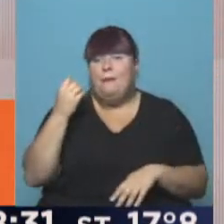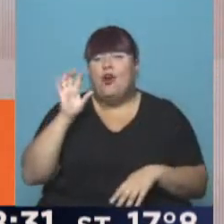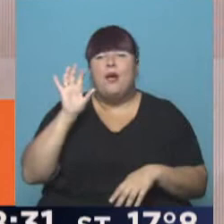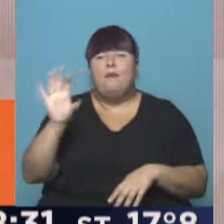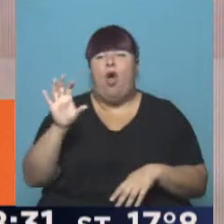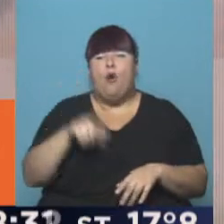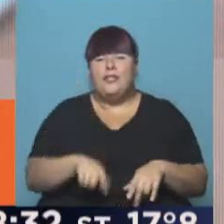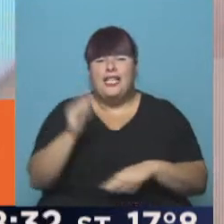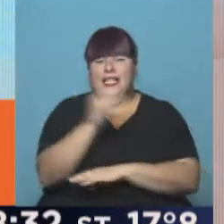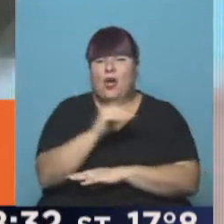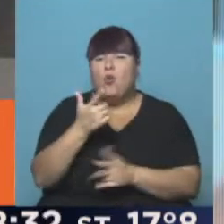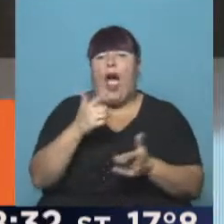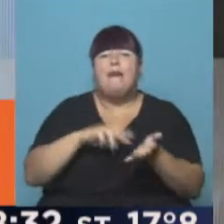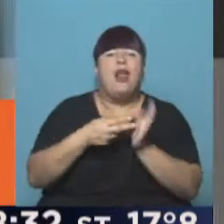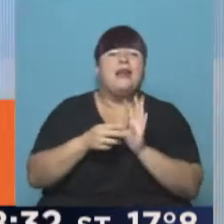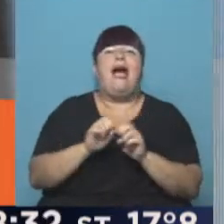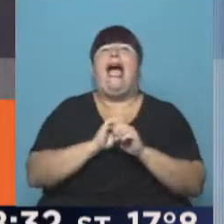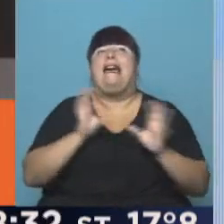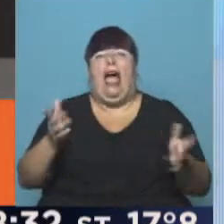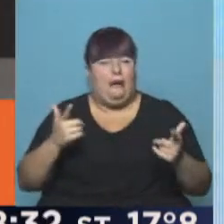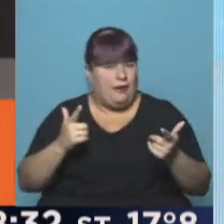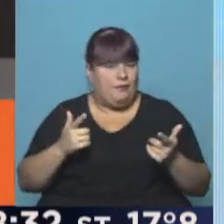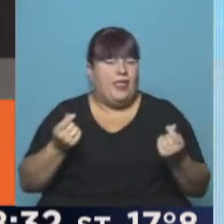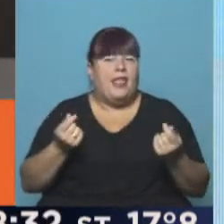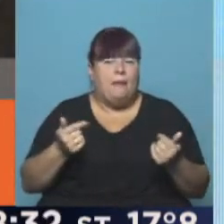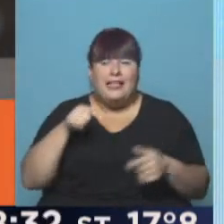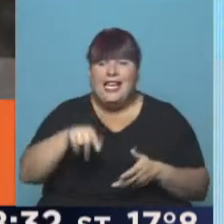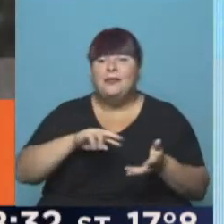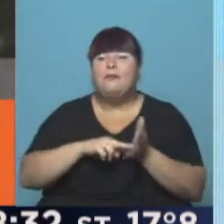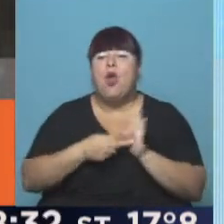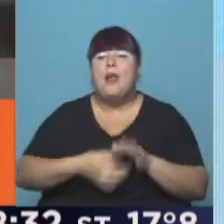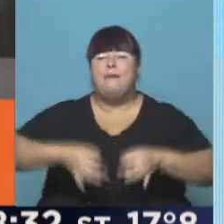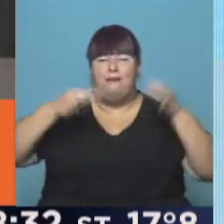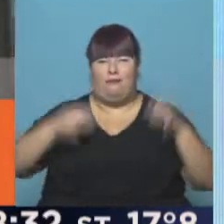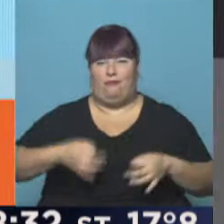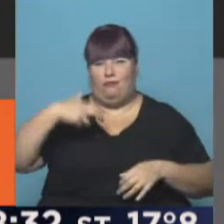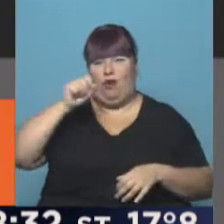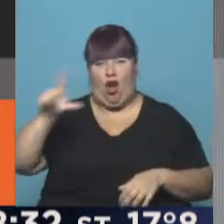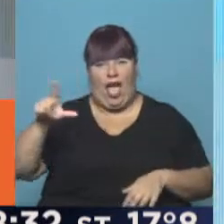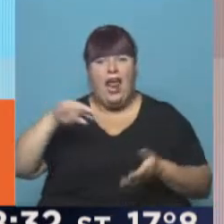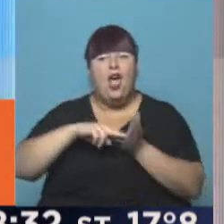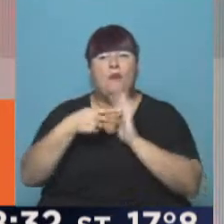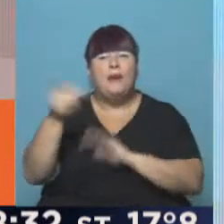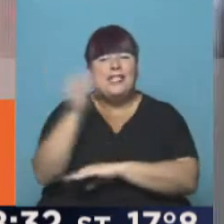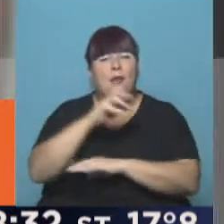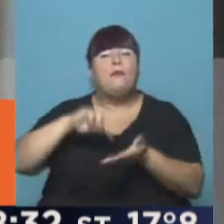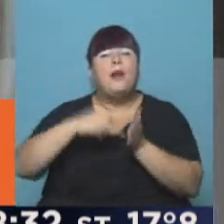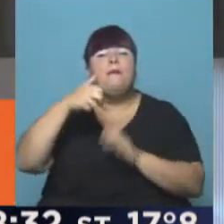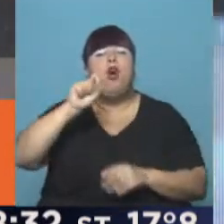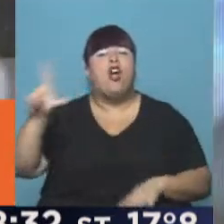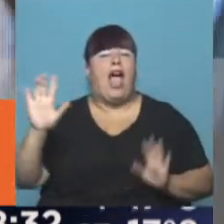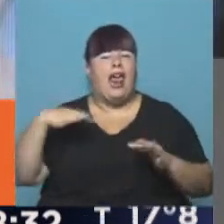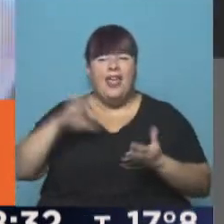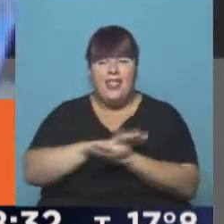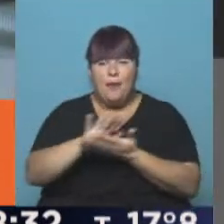provincia no tiene una situación de crisis de recursos que hay una crisis moral el problema que tiene es ante una crisis moral y que